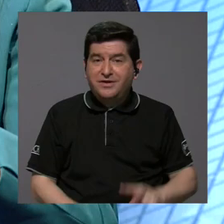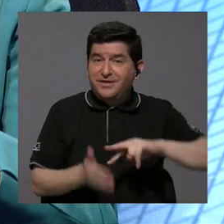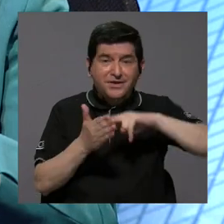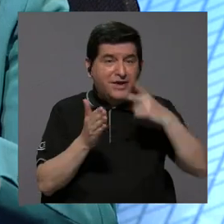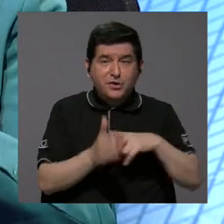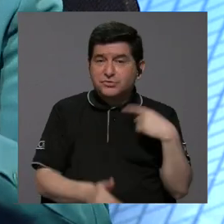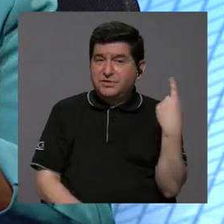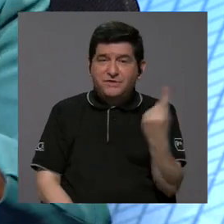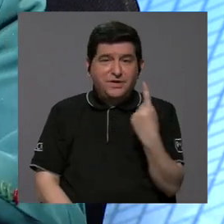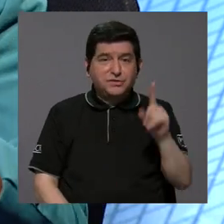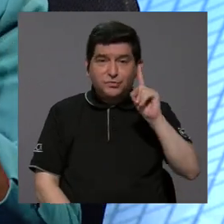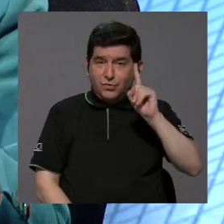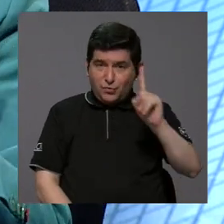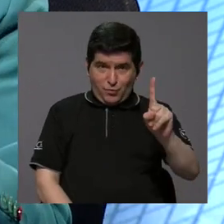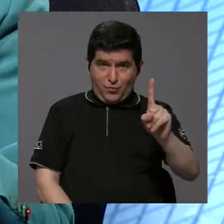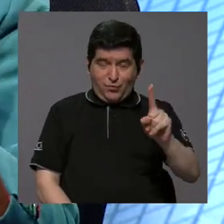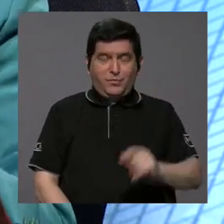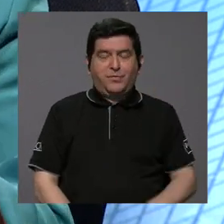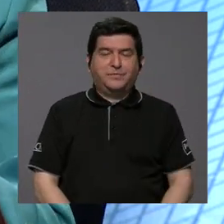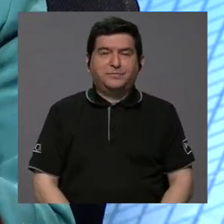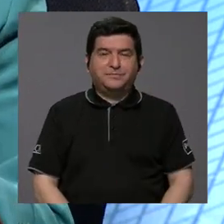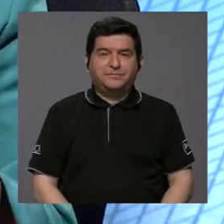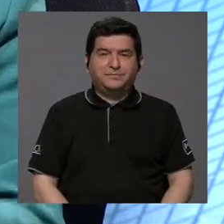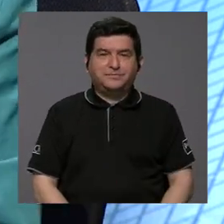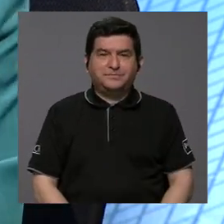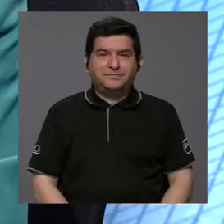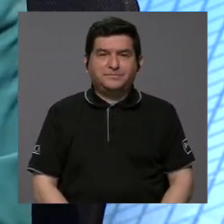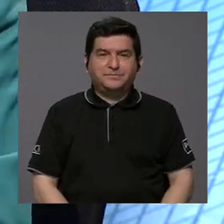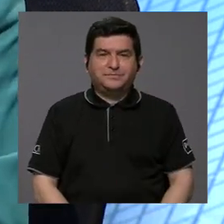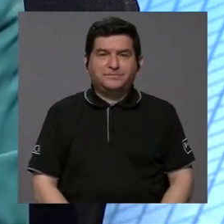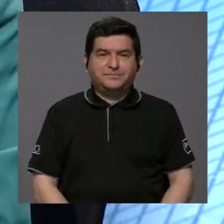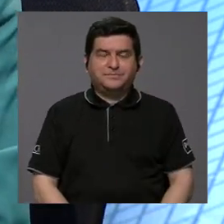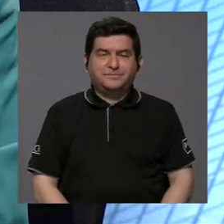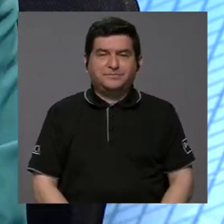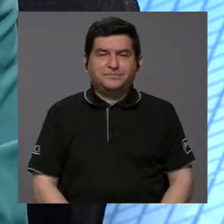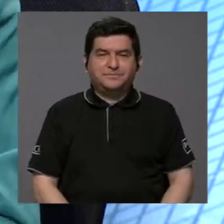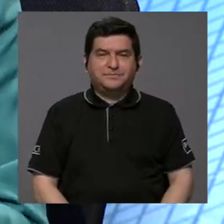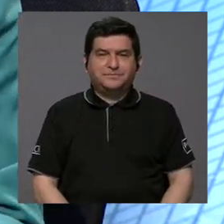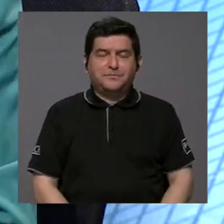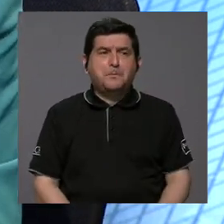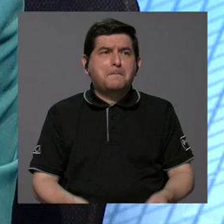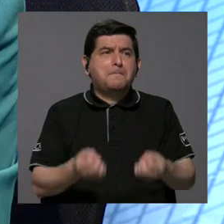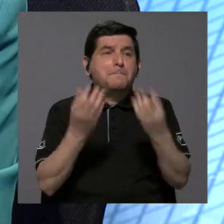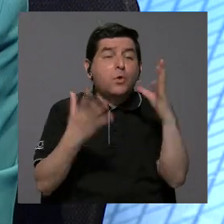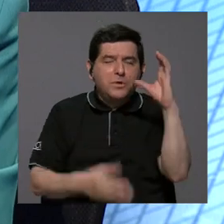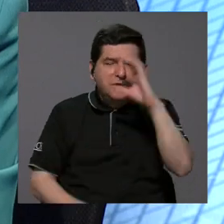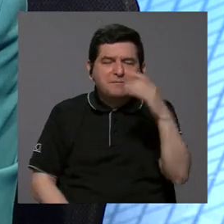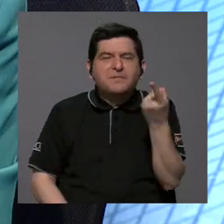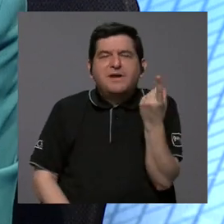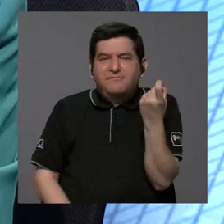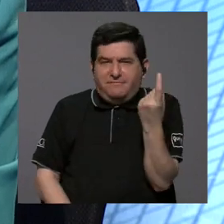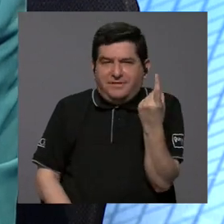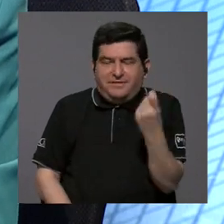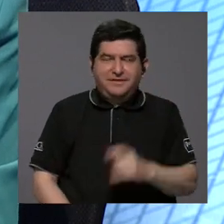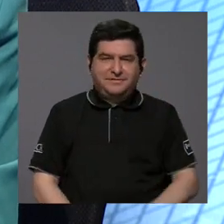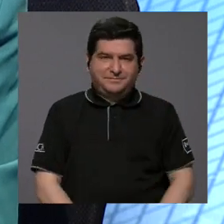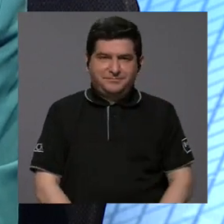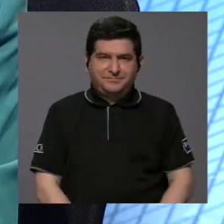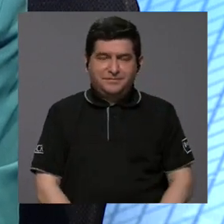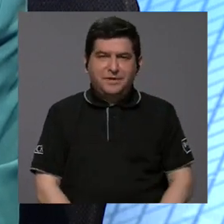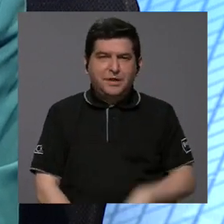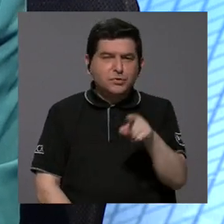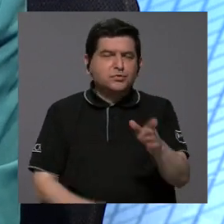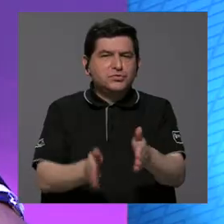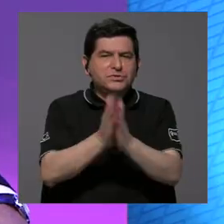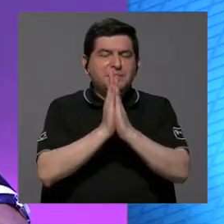únicamente algo un molde verdad hay muchísima exploración todavía por hacer y